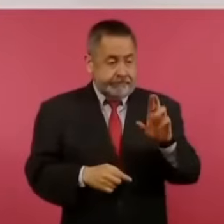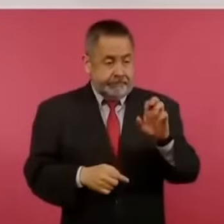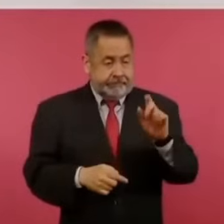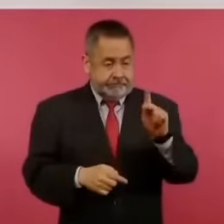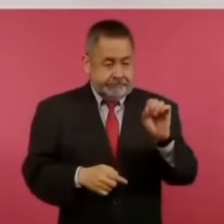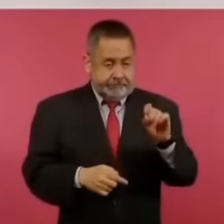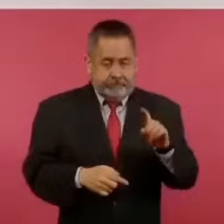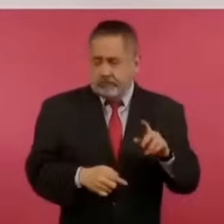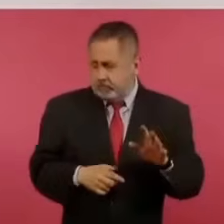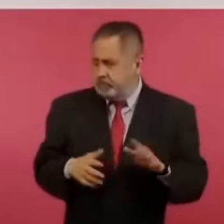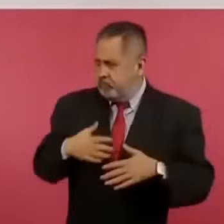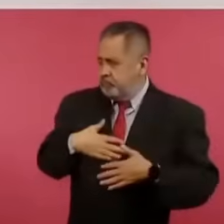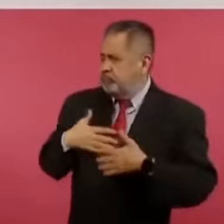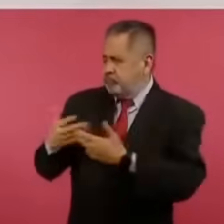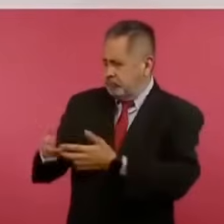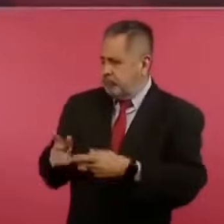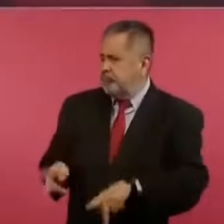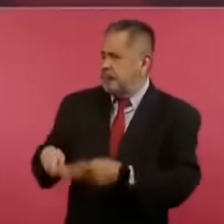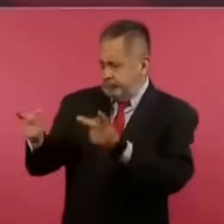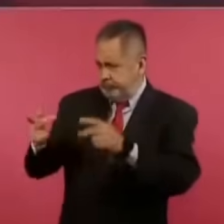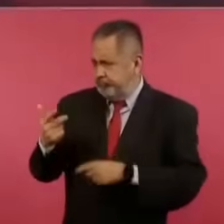van al Perú